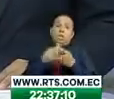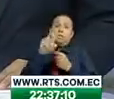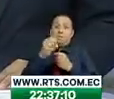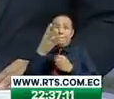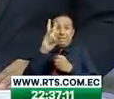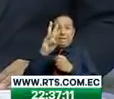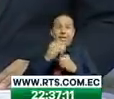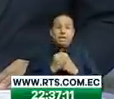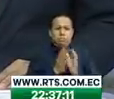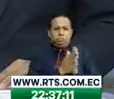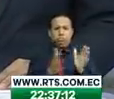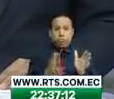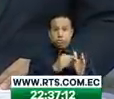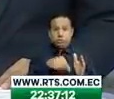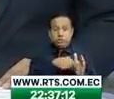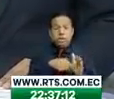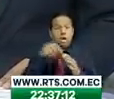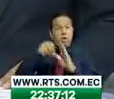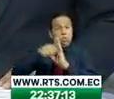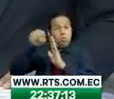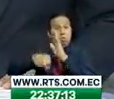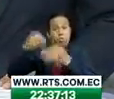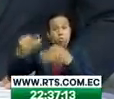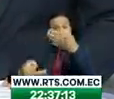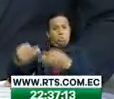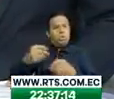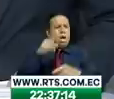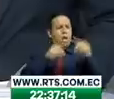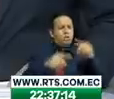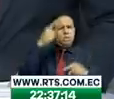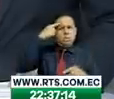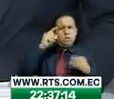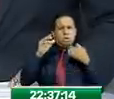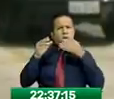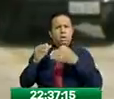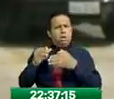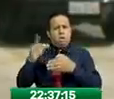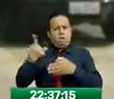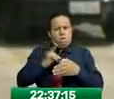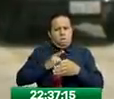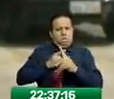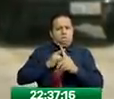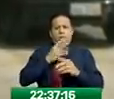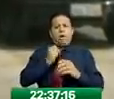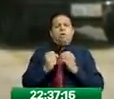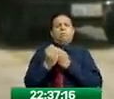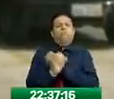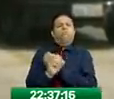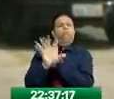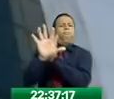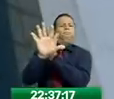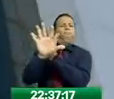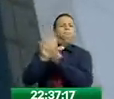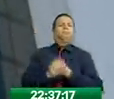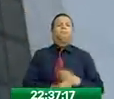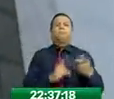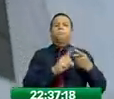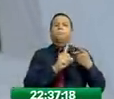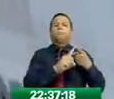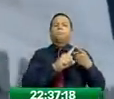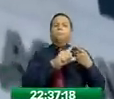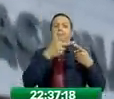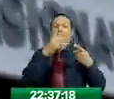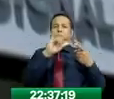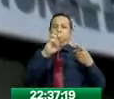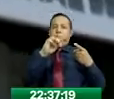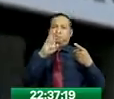telemáticos para no estar presentes en la Corte Nacional de Justicia. Primero fue el abogado Diego Chimbo, luego Fausto Jarrín,